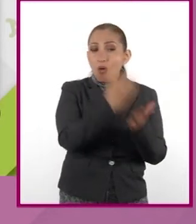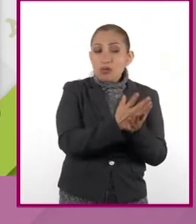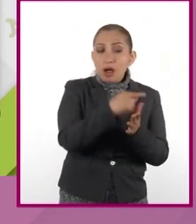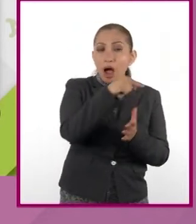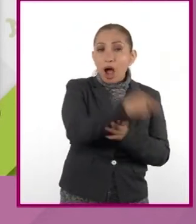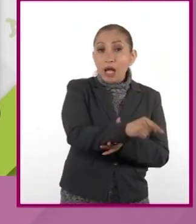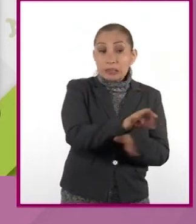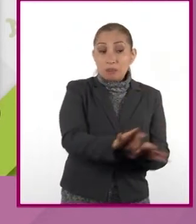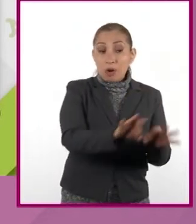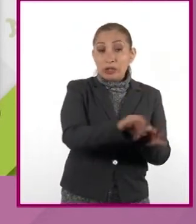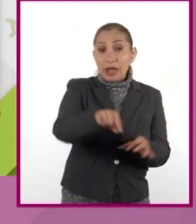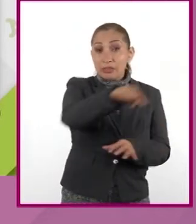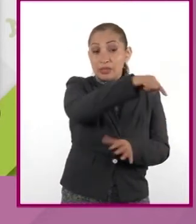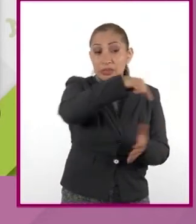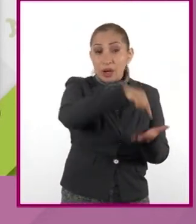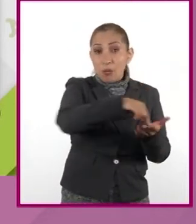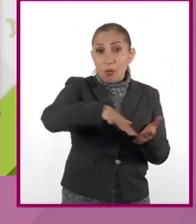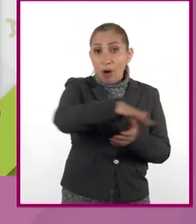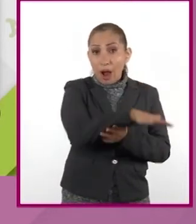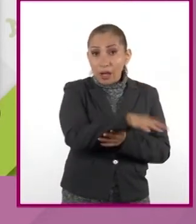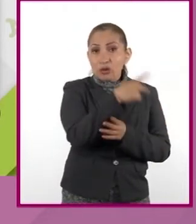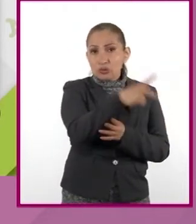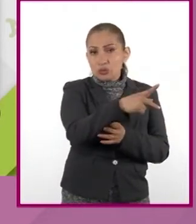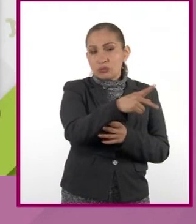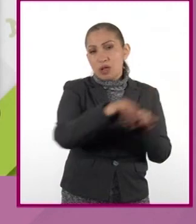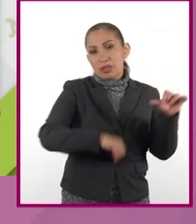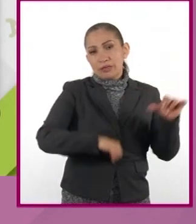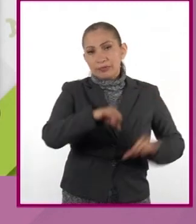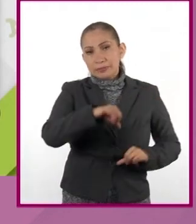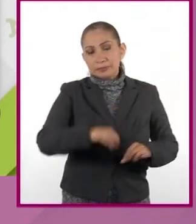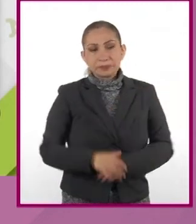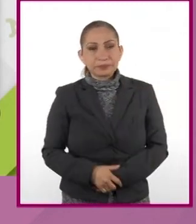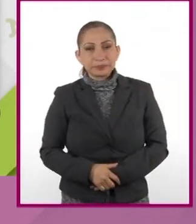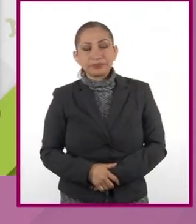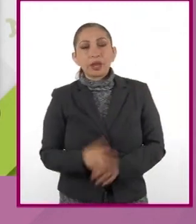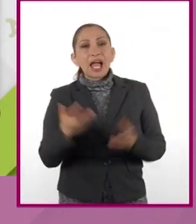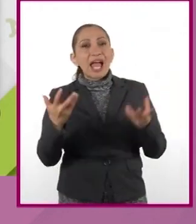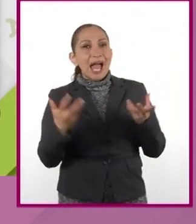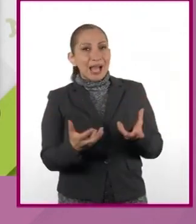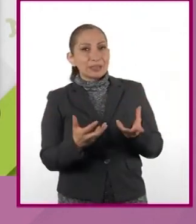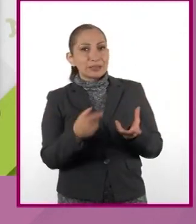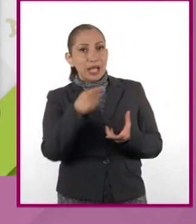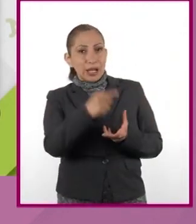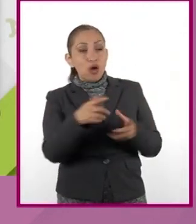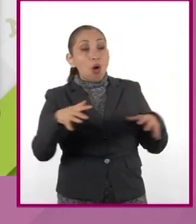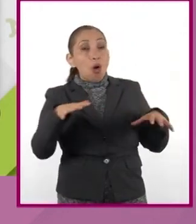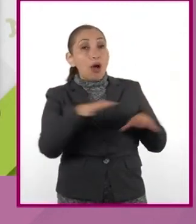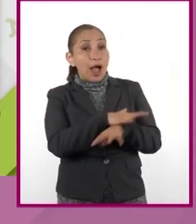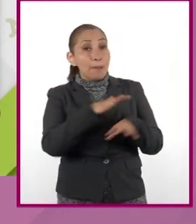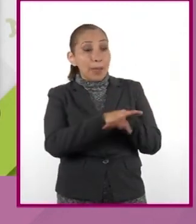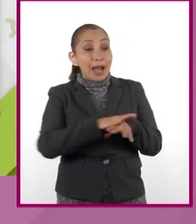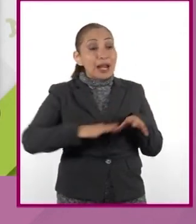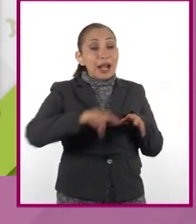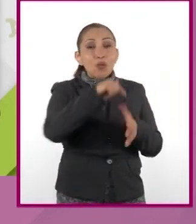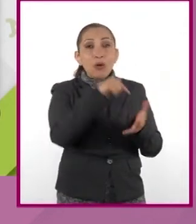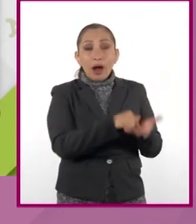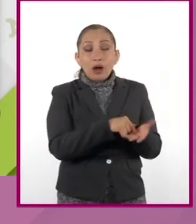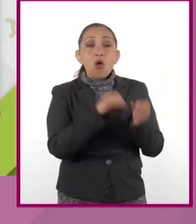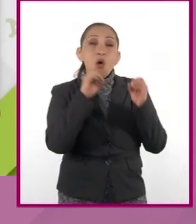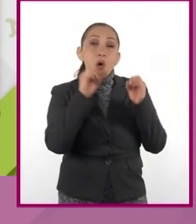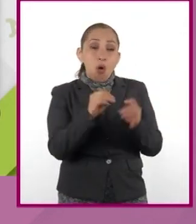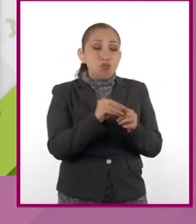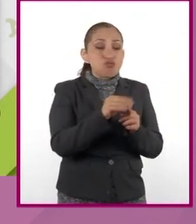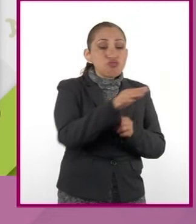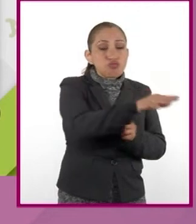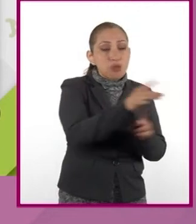y significativa a través de sus actividades. Crean y modifican el hábitat o influyen